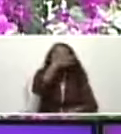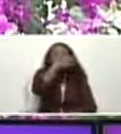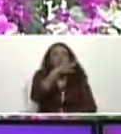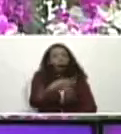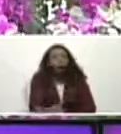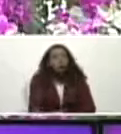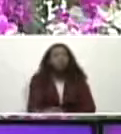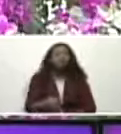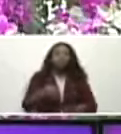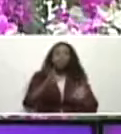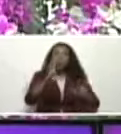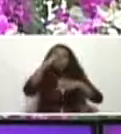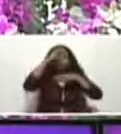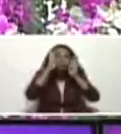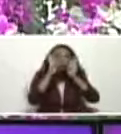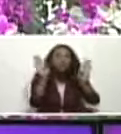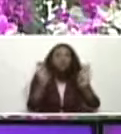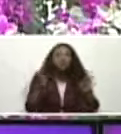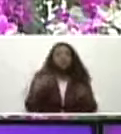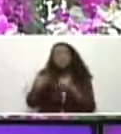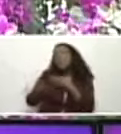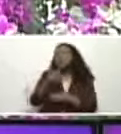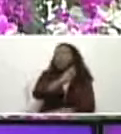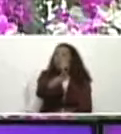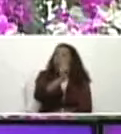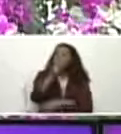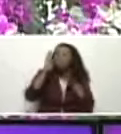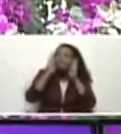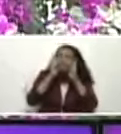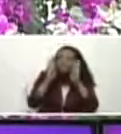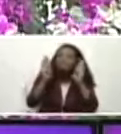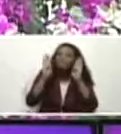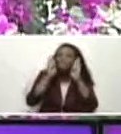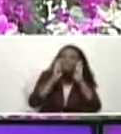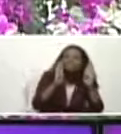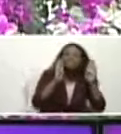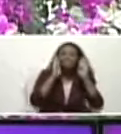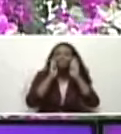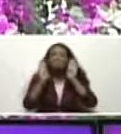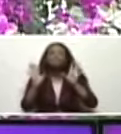sin bajar los cuidados de protección.